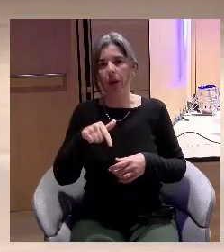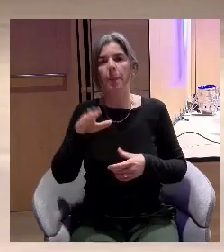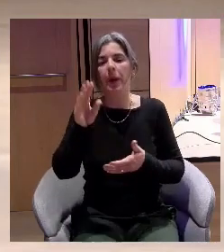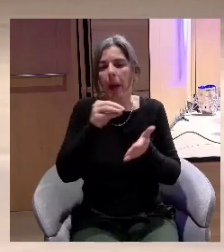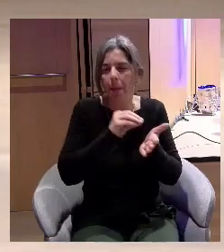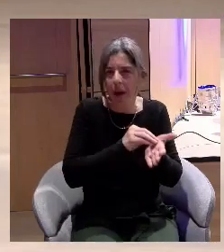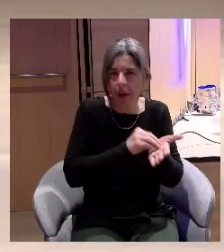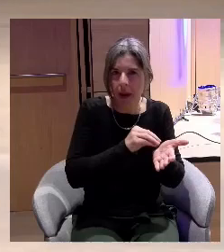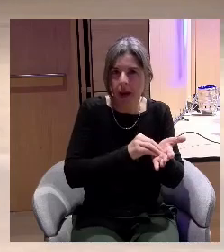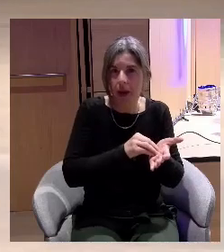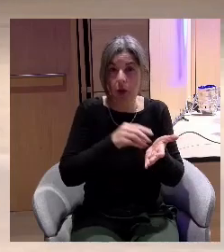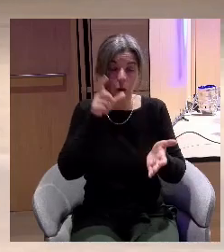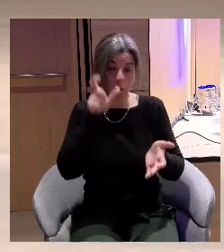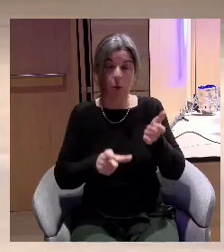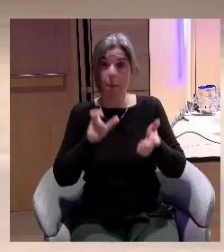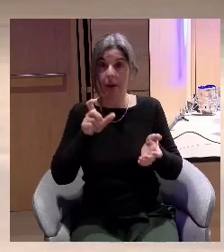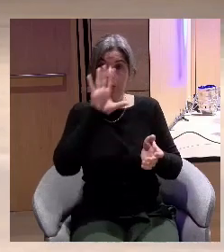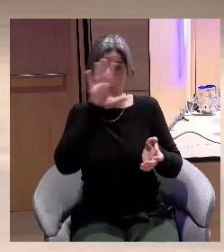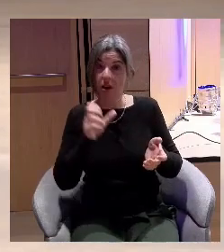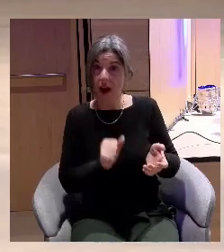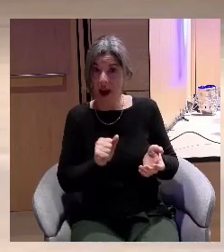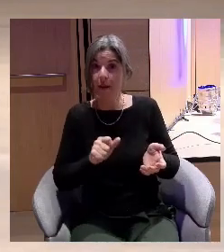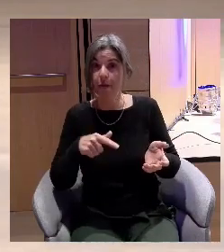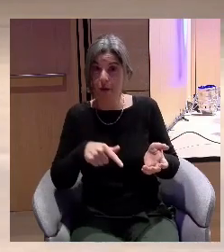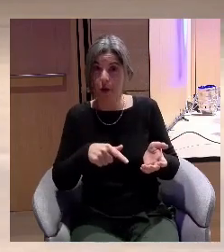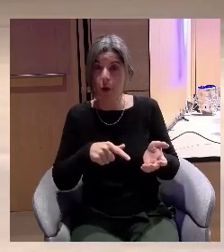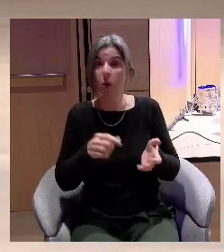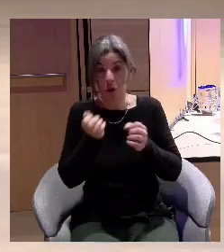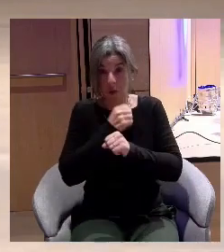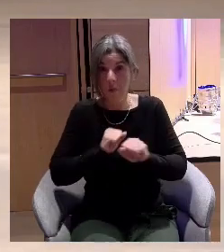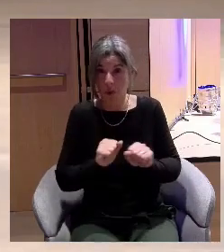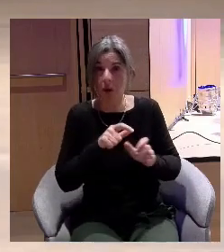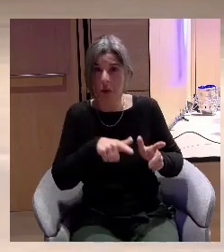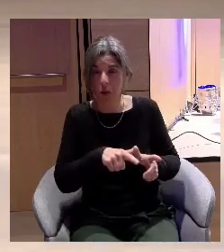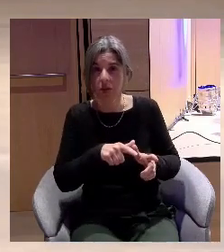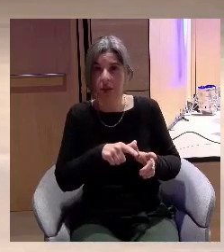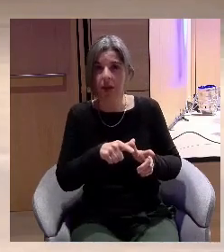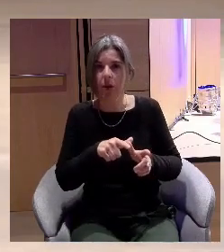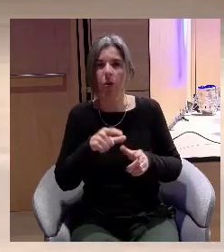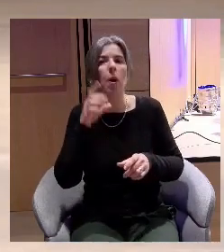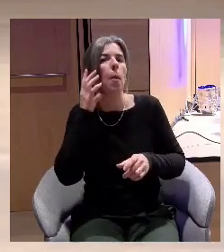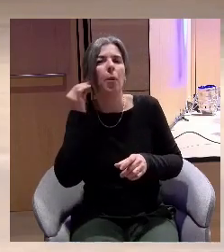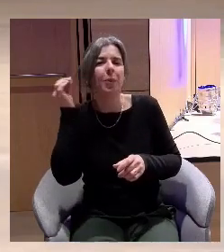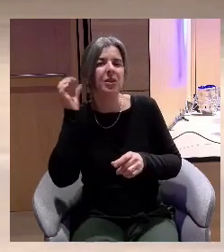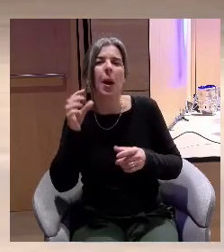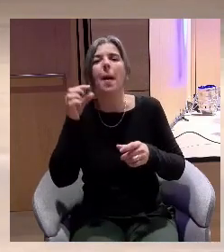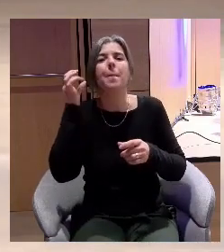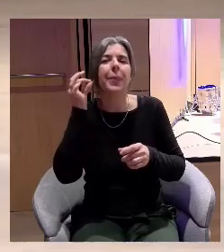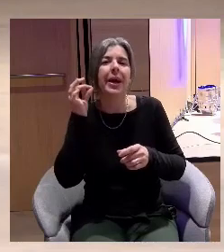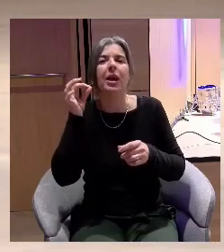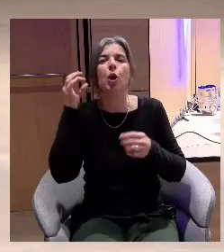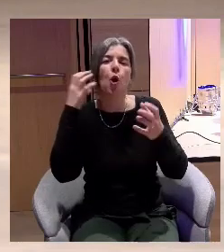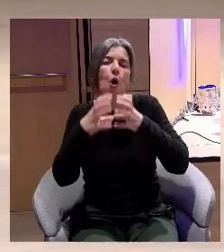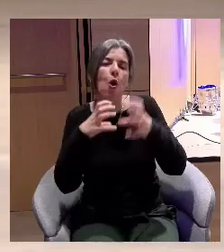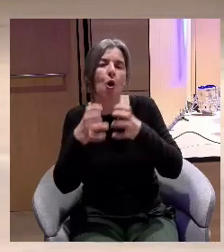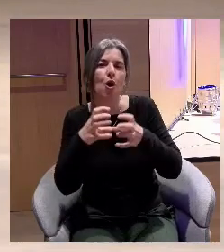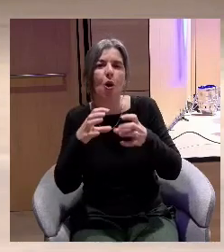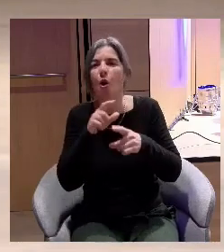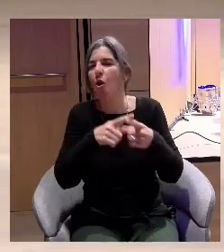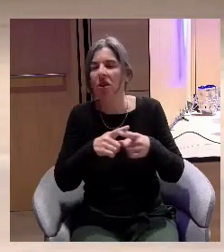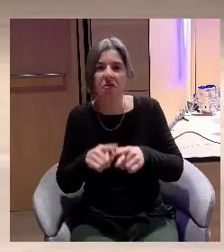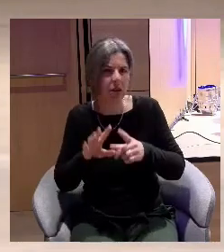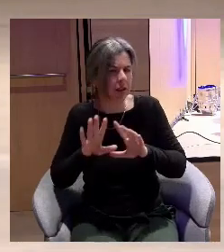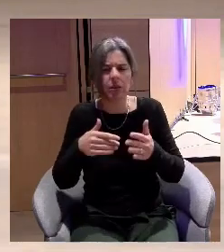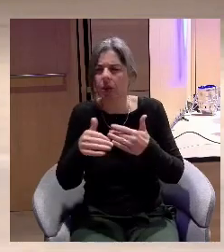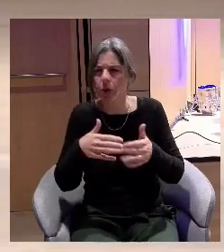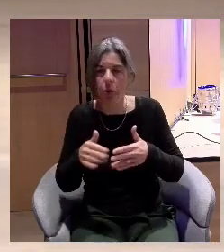afro, puedo hacerlo, por más blanca, ojiazul y cabello rojo que tenga, ¿sí? Y negro es,